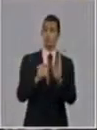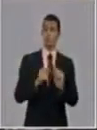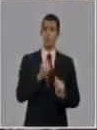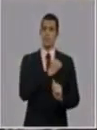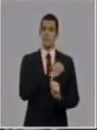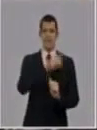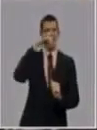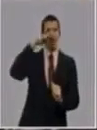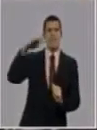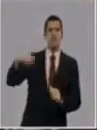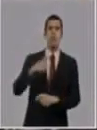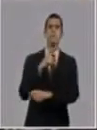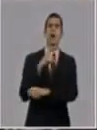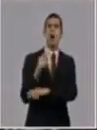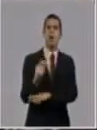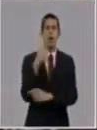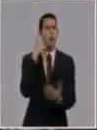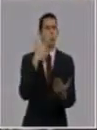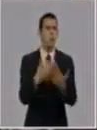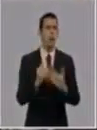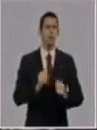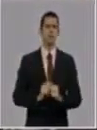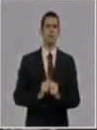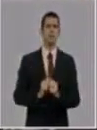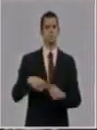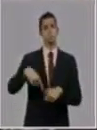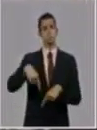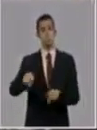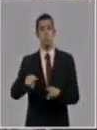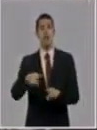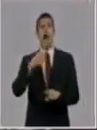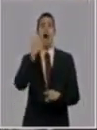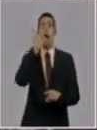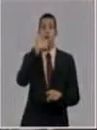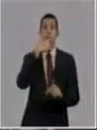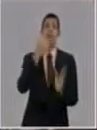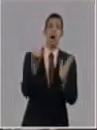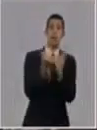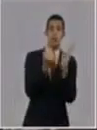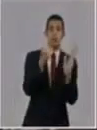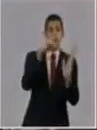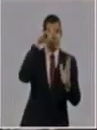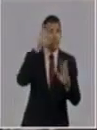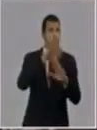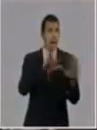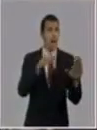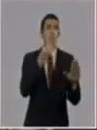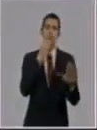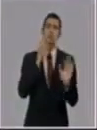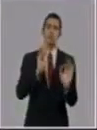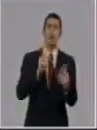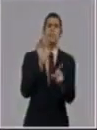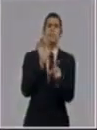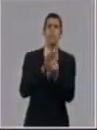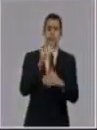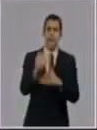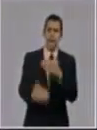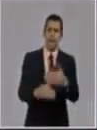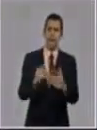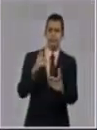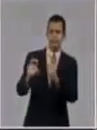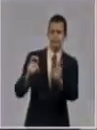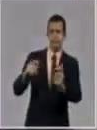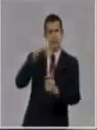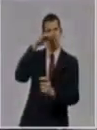niños, no se ha vacunado ningún niño en Cuba. Comienza en abril probablemente, si se autoriza el ensayo clínico en niños. Que